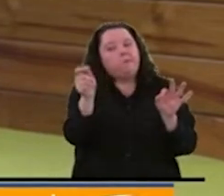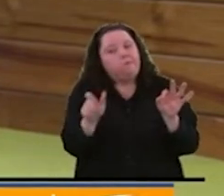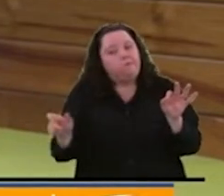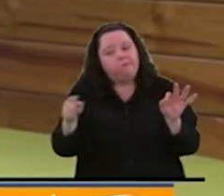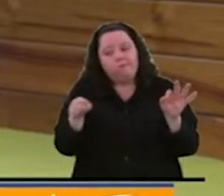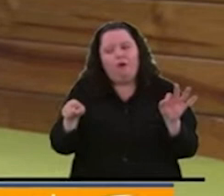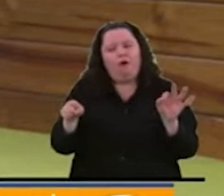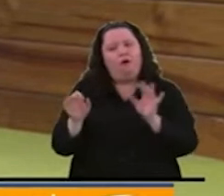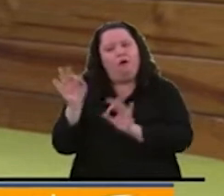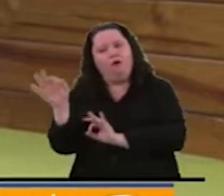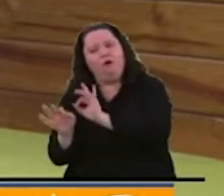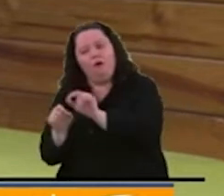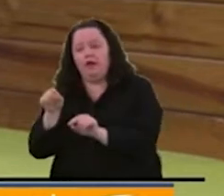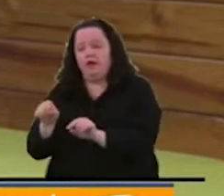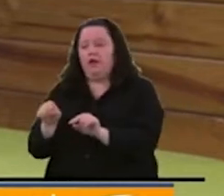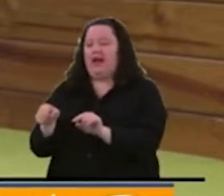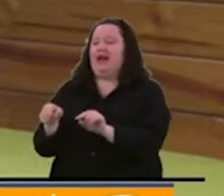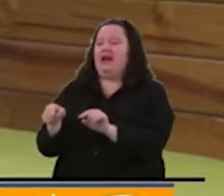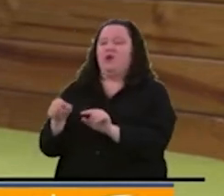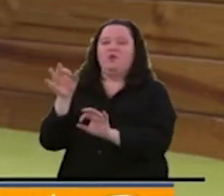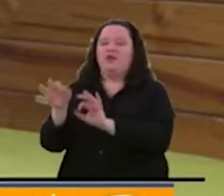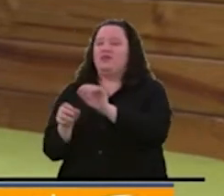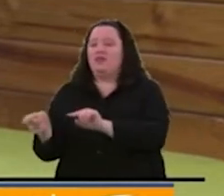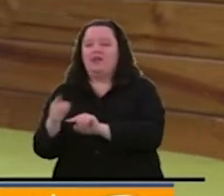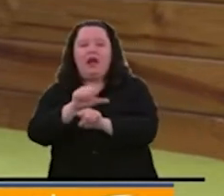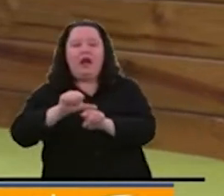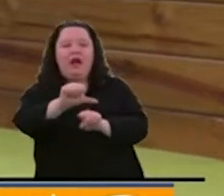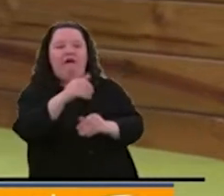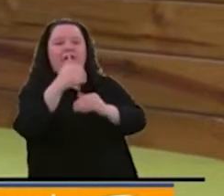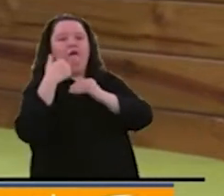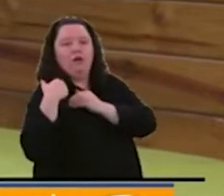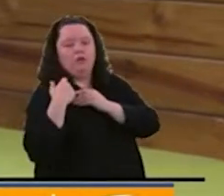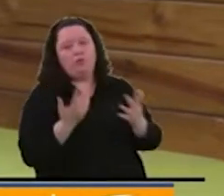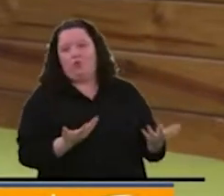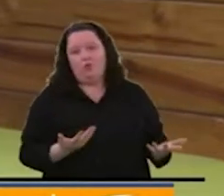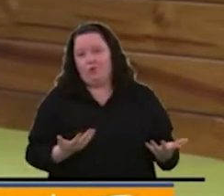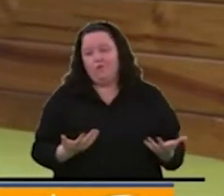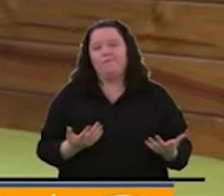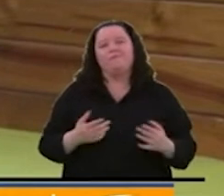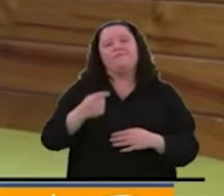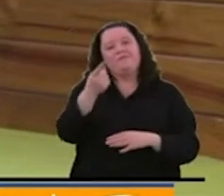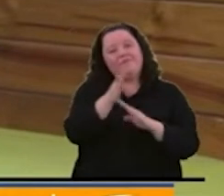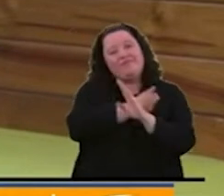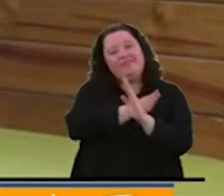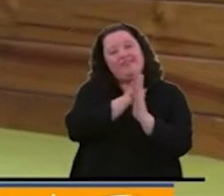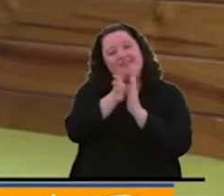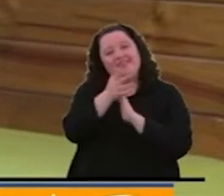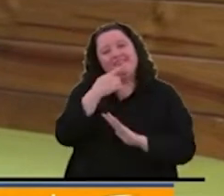que hay que cuidar y no colocar la carga del cuidado sobre las mujeres. Como usted lo ha dicho,